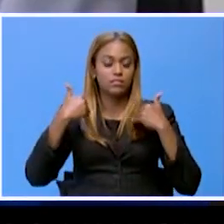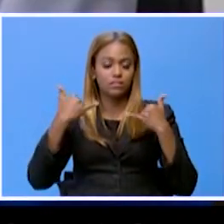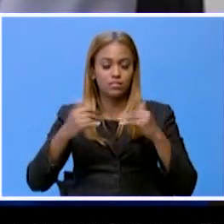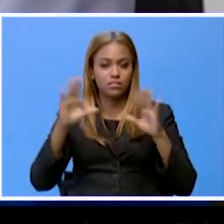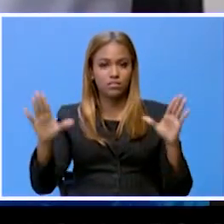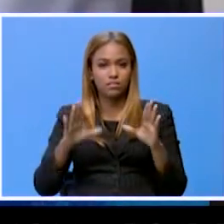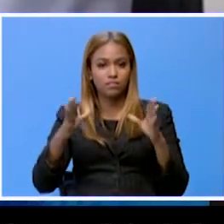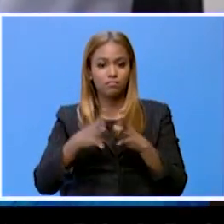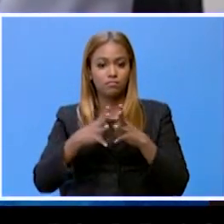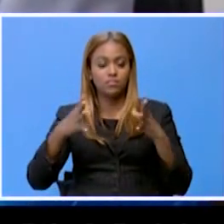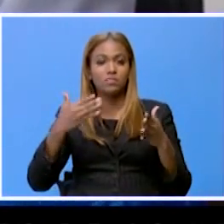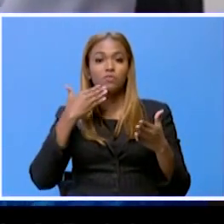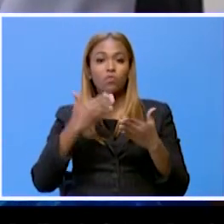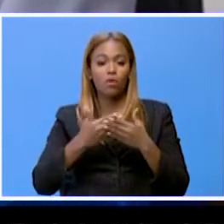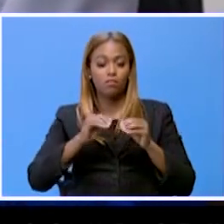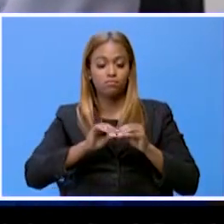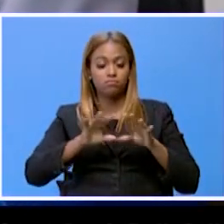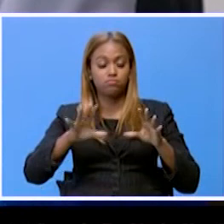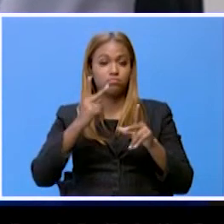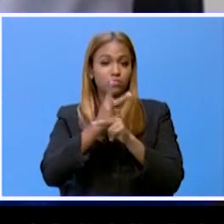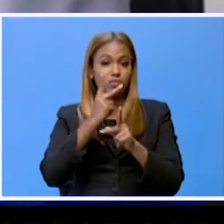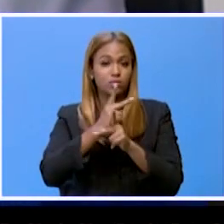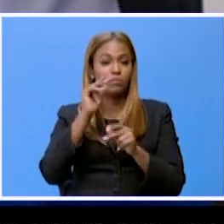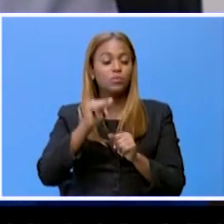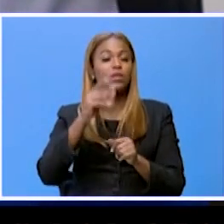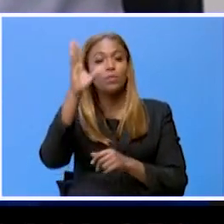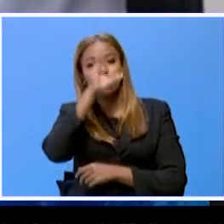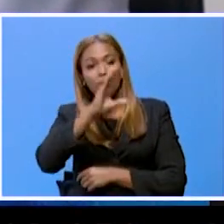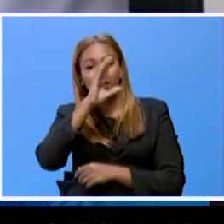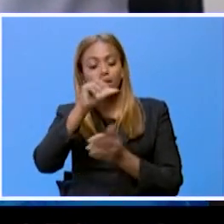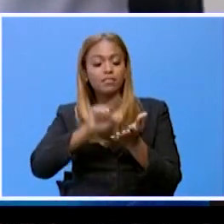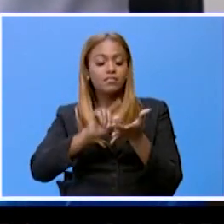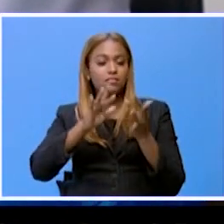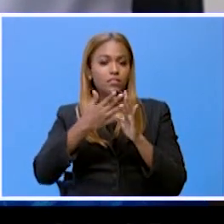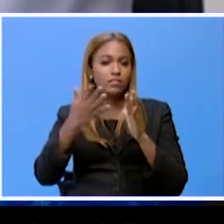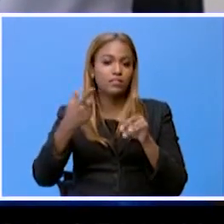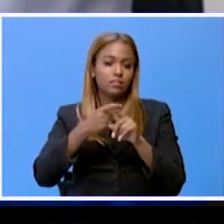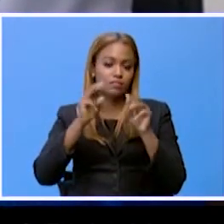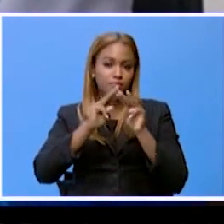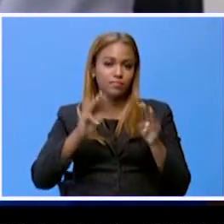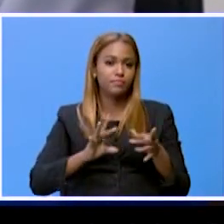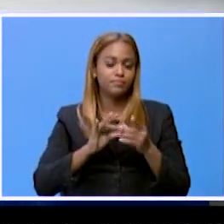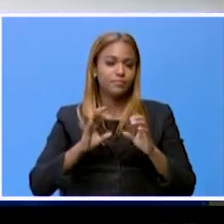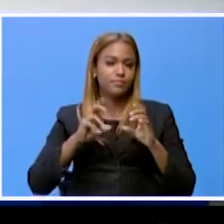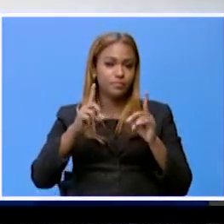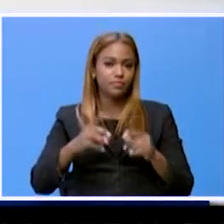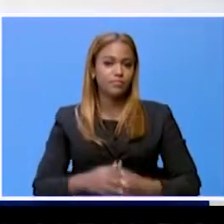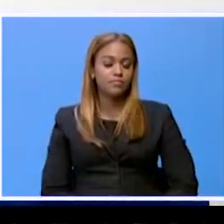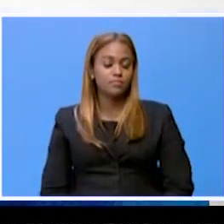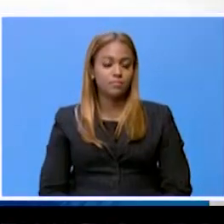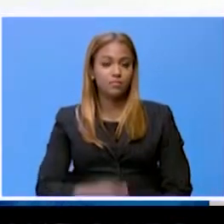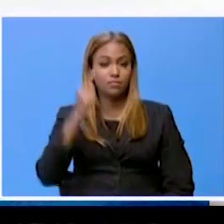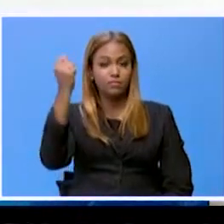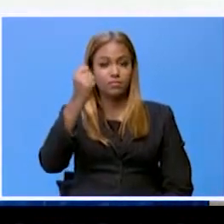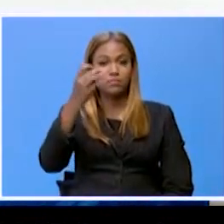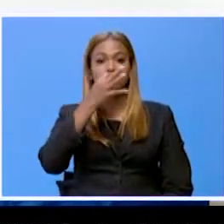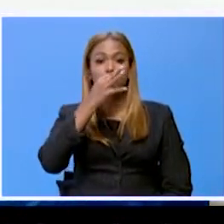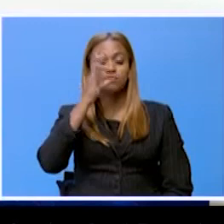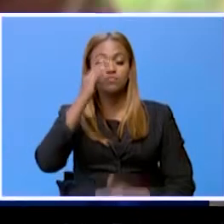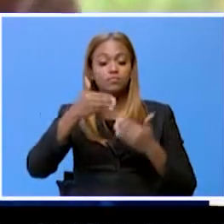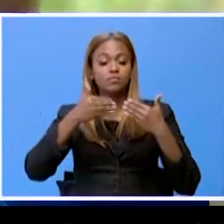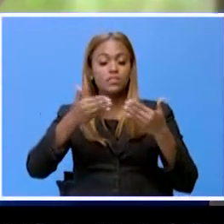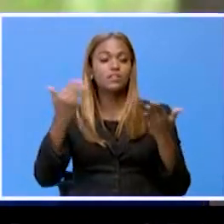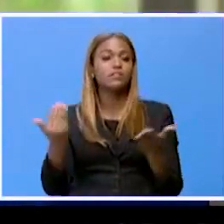siendo ampliamente difundida y pueden buscarla en la página del Ministerio de Educación. El martes próximo se aplicará el